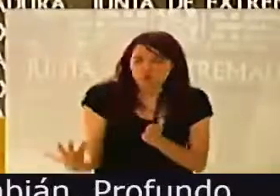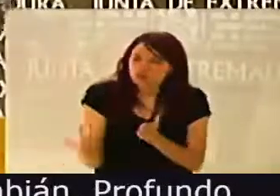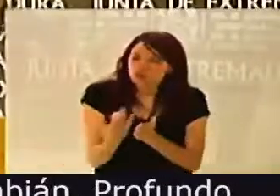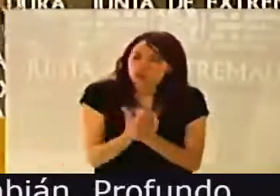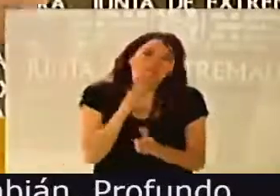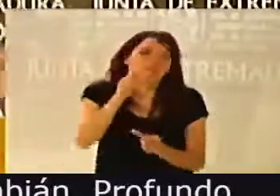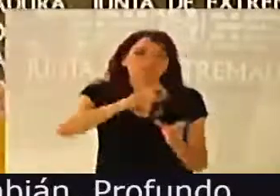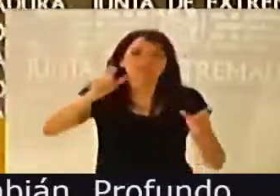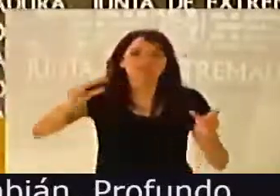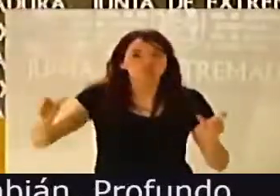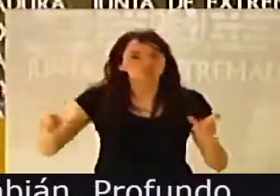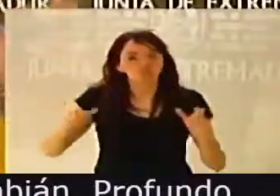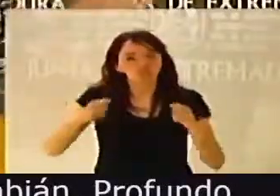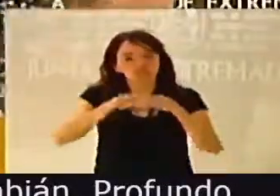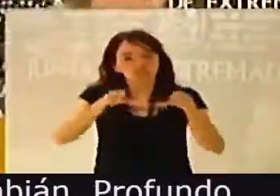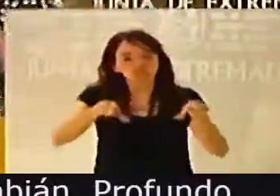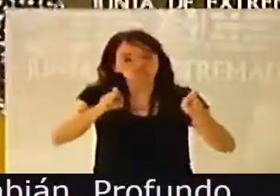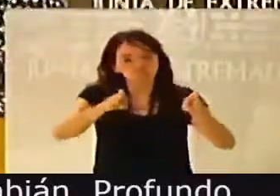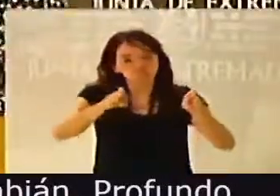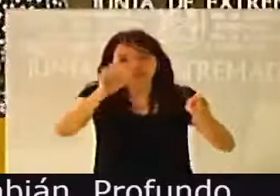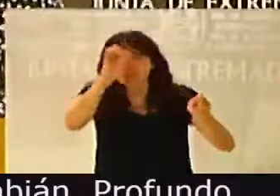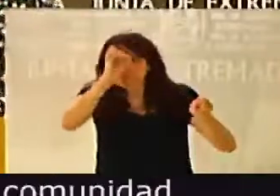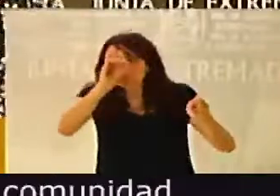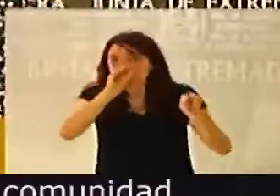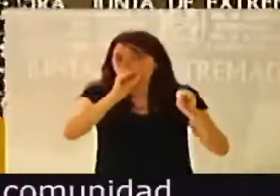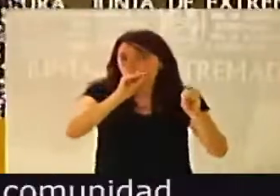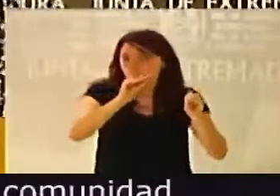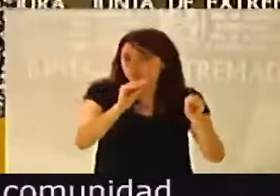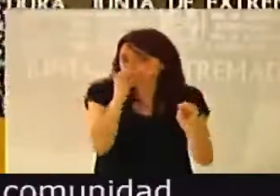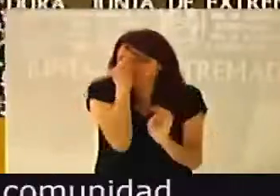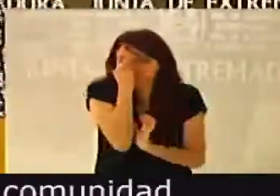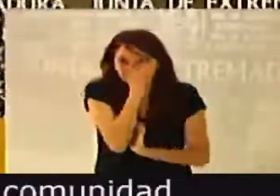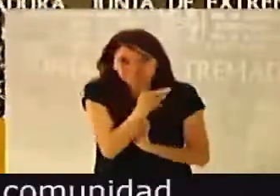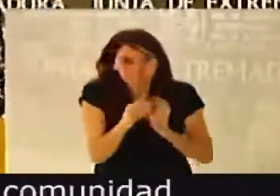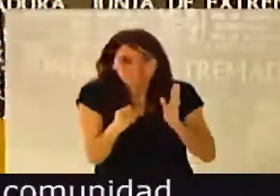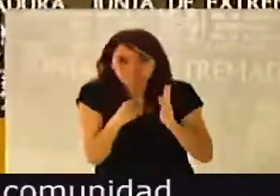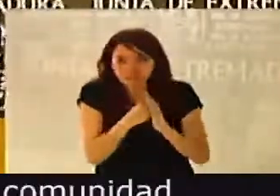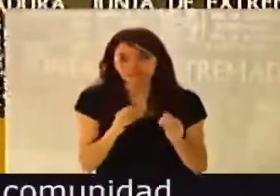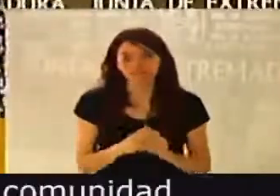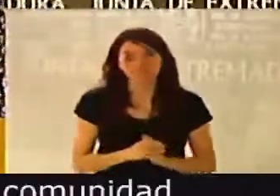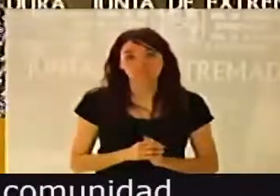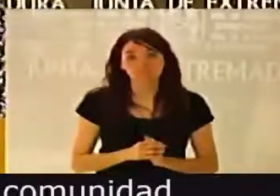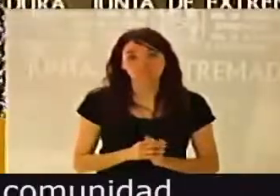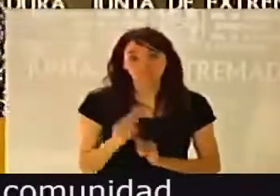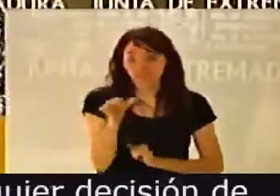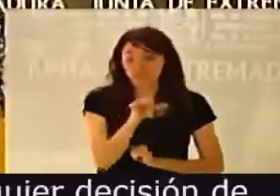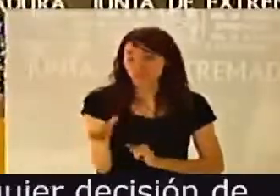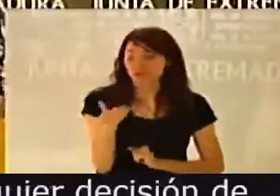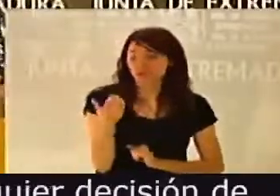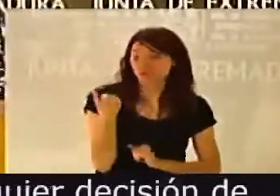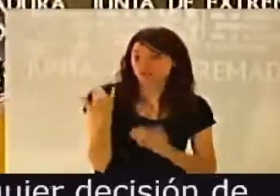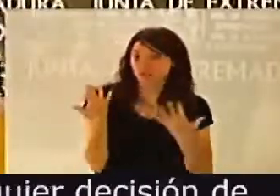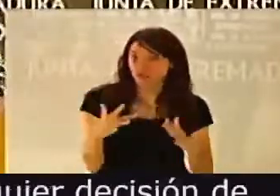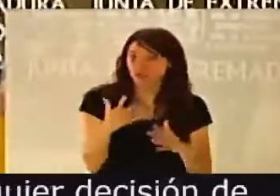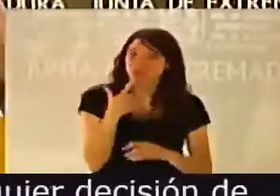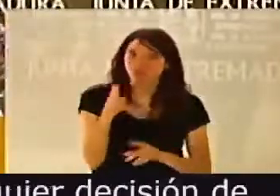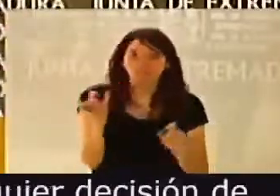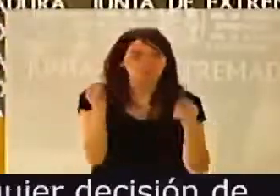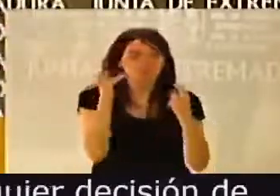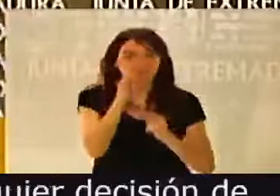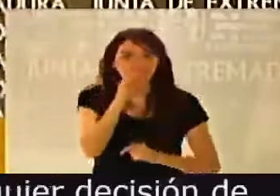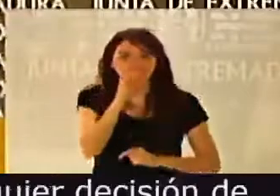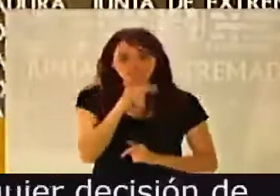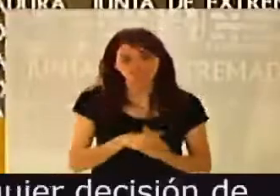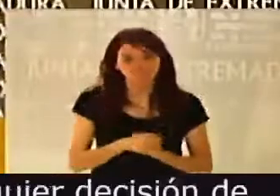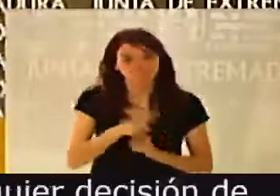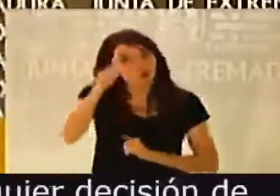respecto de sus opiniones sobre cualquier decisión que tome este Gobierno. Yo la semana pasada, justo hace una semana, el miércoles, aquí decía que no había nada firme y hoy lo